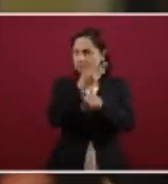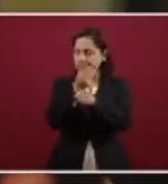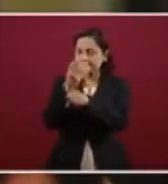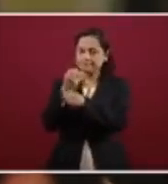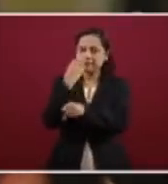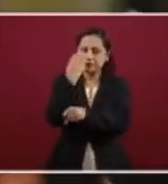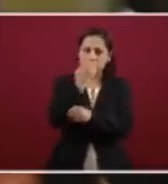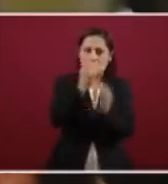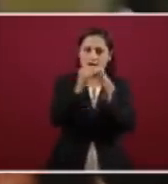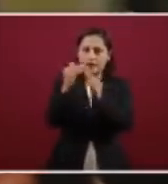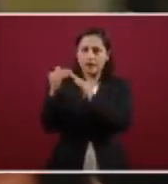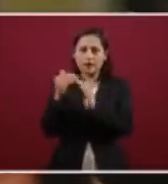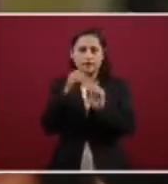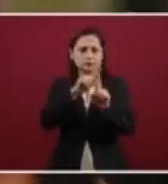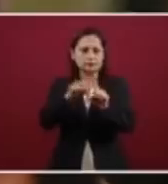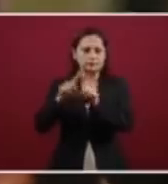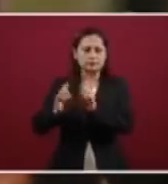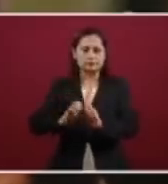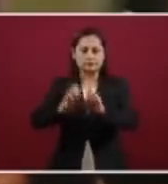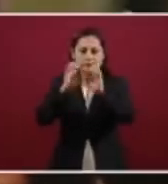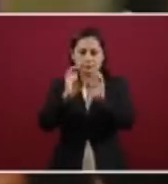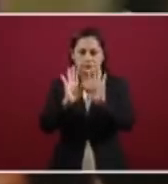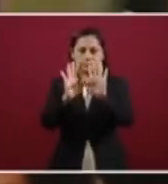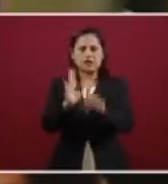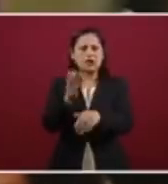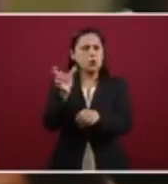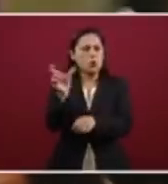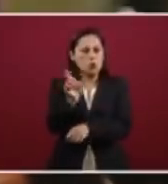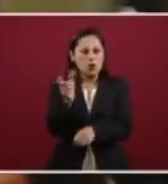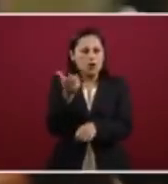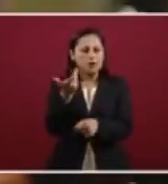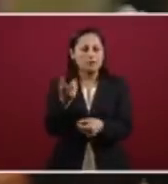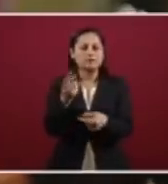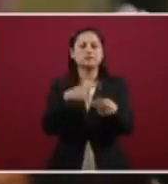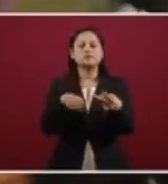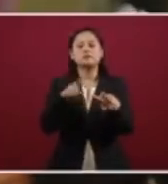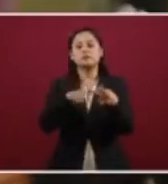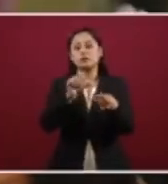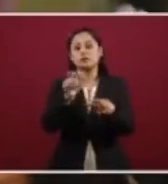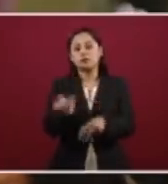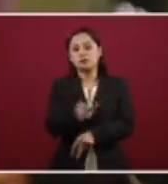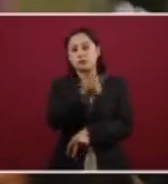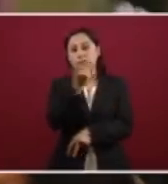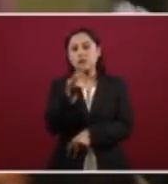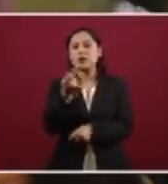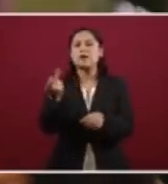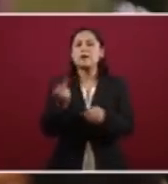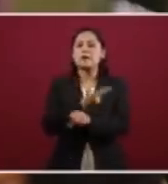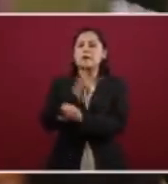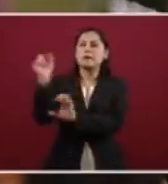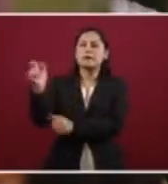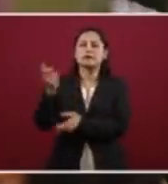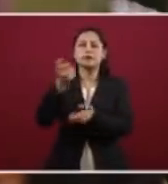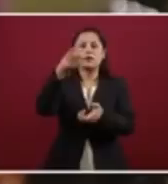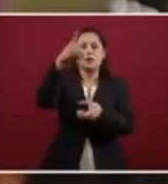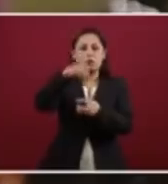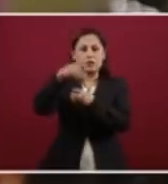Y también, ¿qué pasó con los donativos que dieron 25 naciones para la